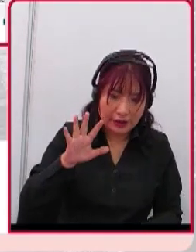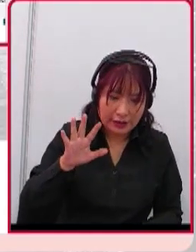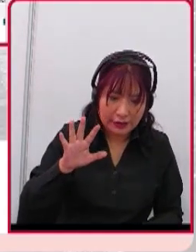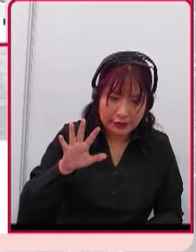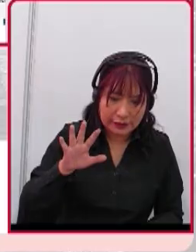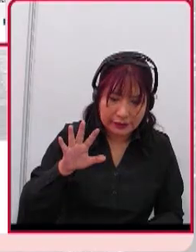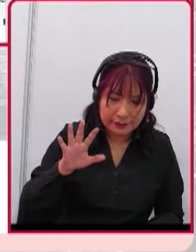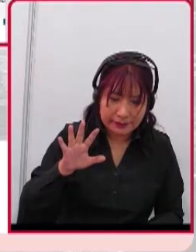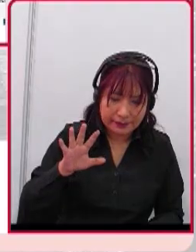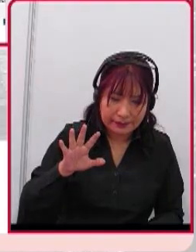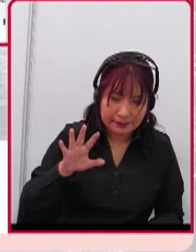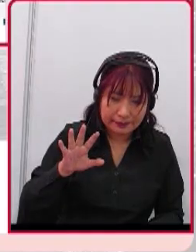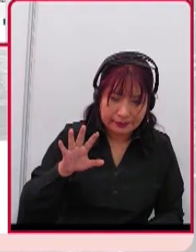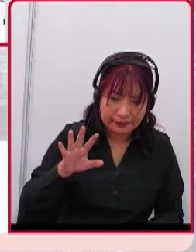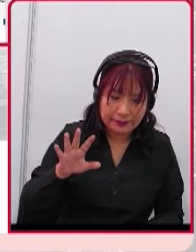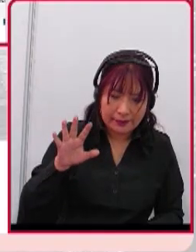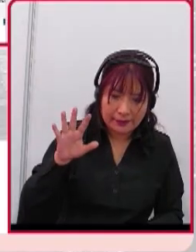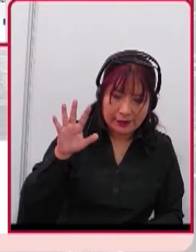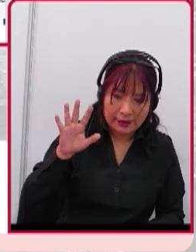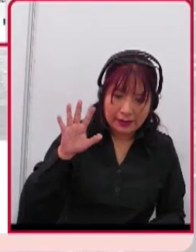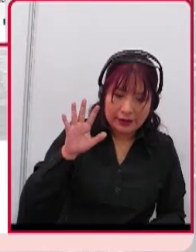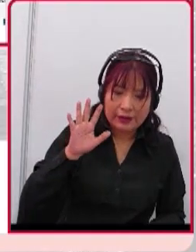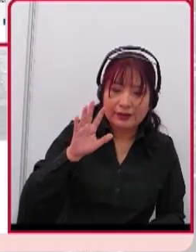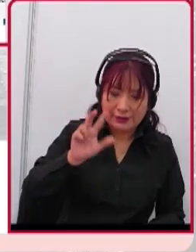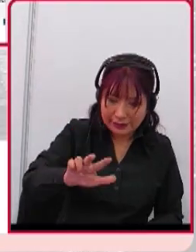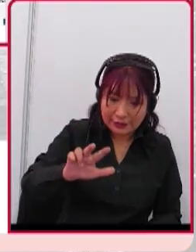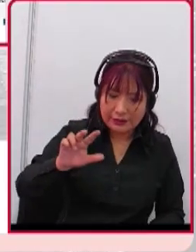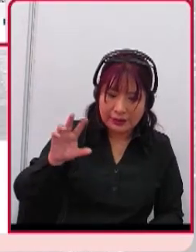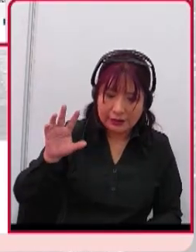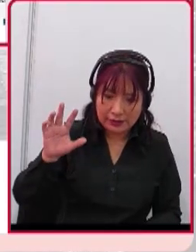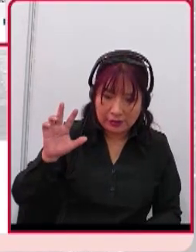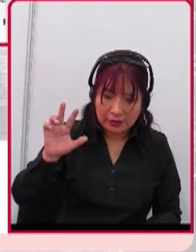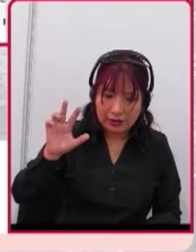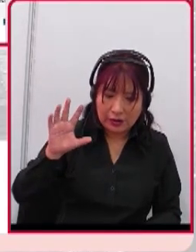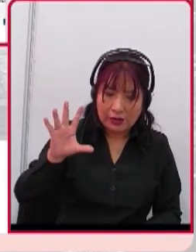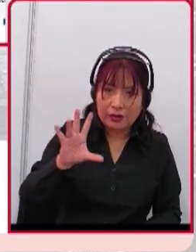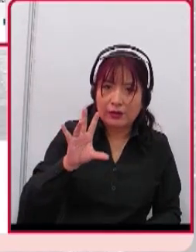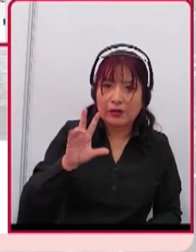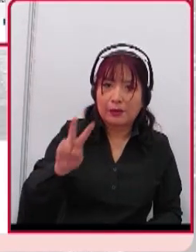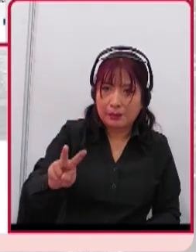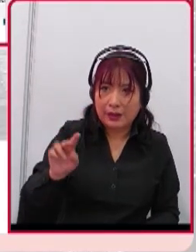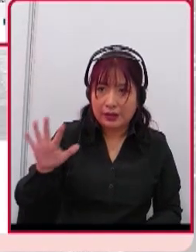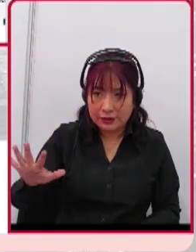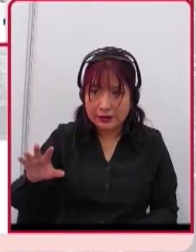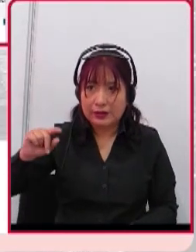5.163.367 toneladas métricas finas de cobre adicionales, lo cual es muy significativo.